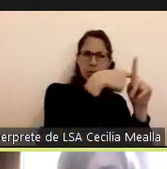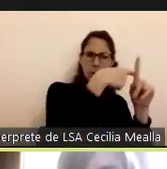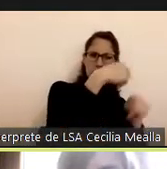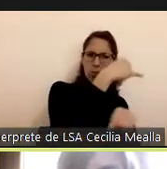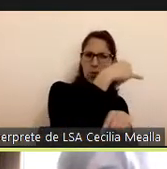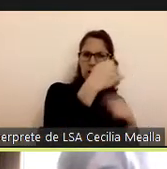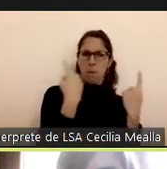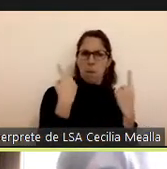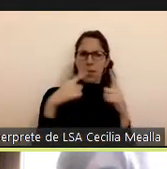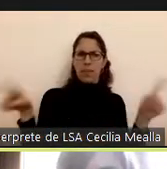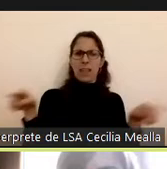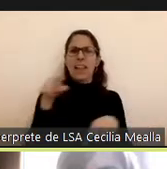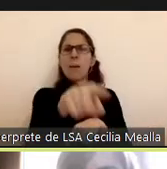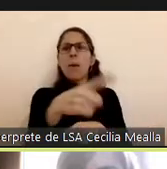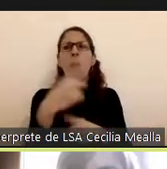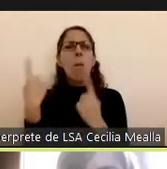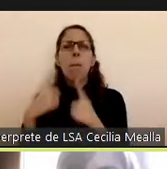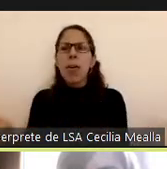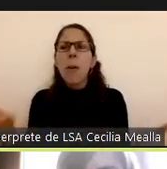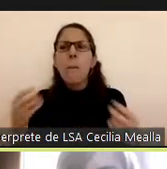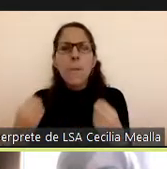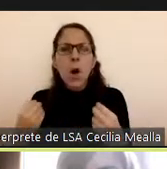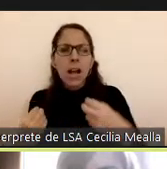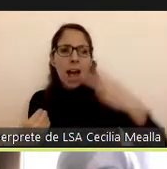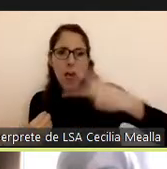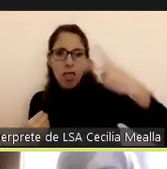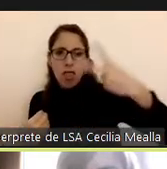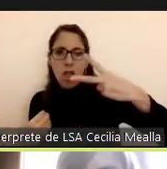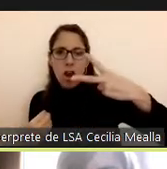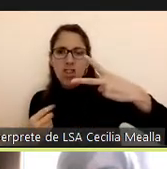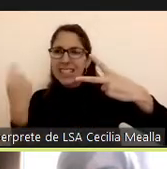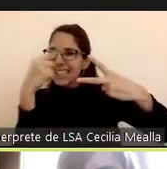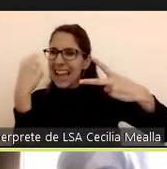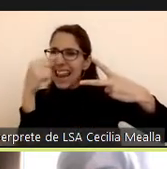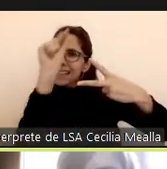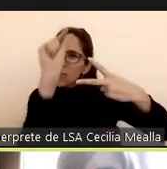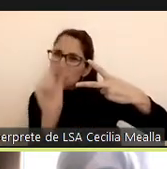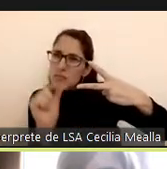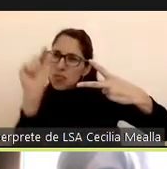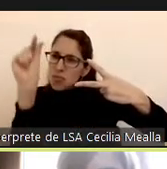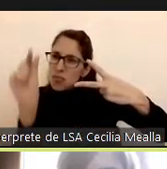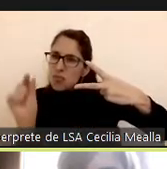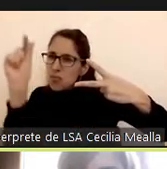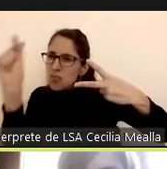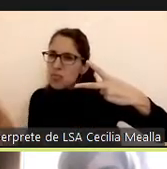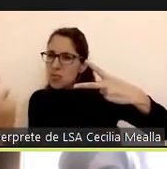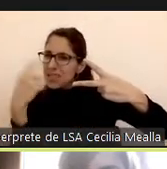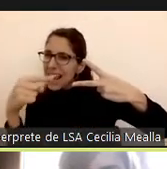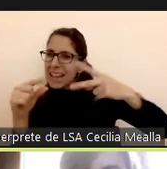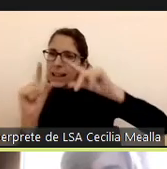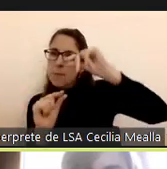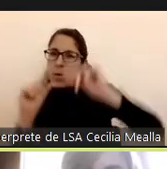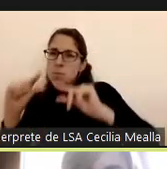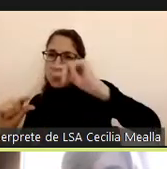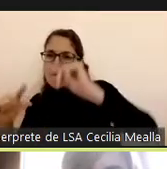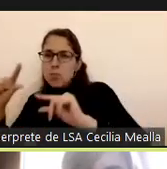estos compuestos, el ácido micólico y los arabinogalactanos. ¿Mm?